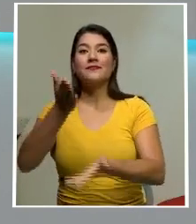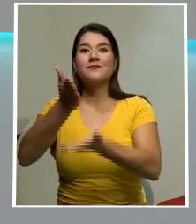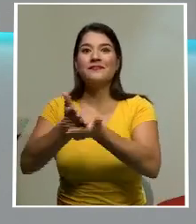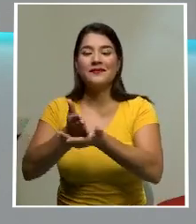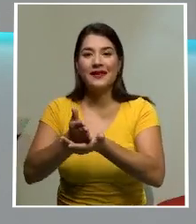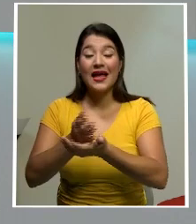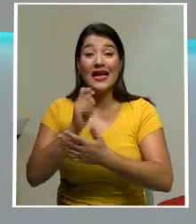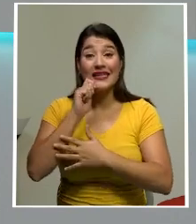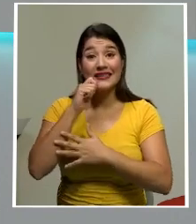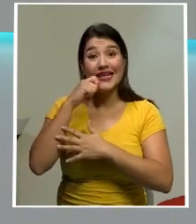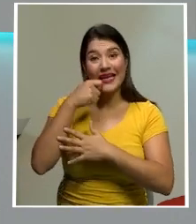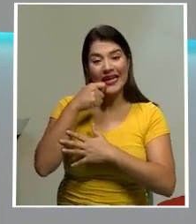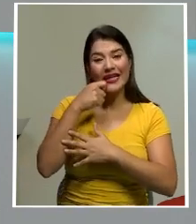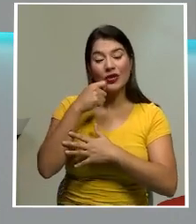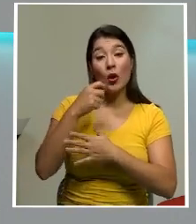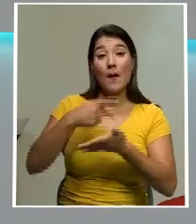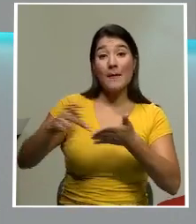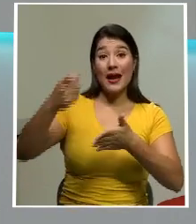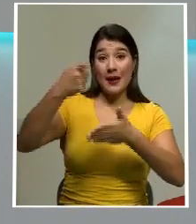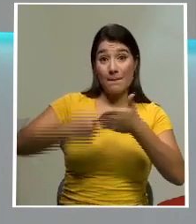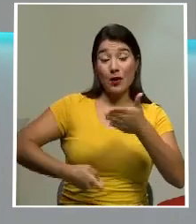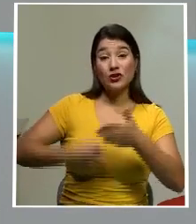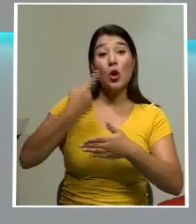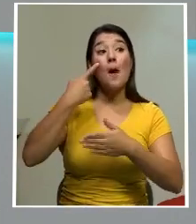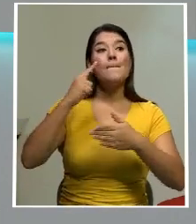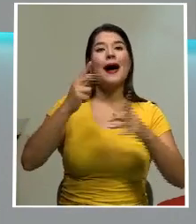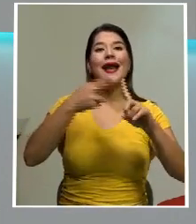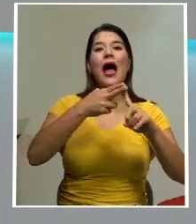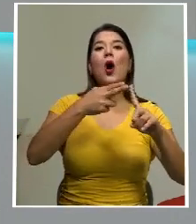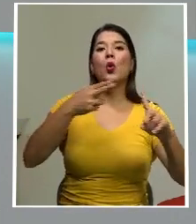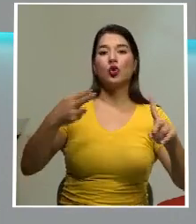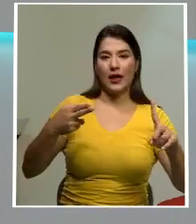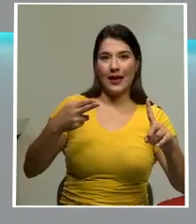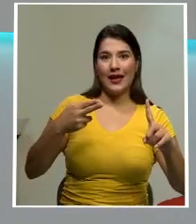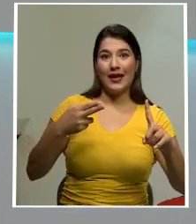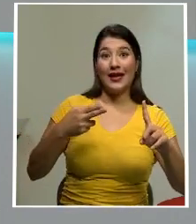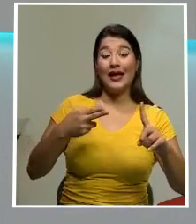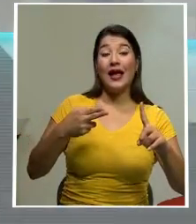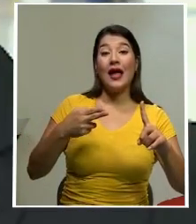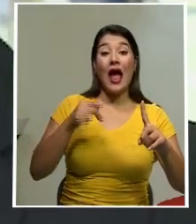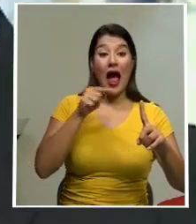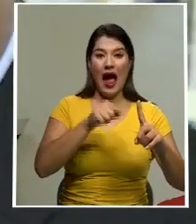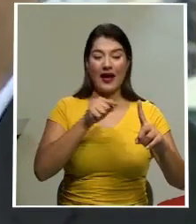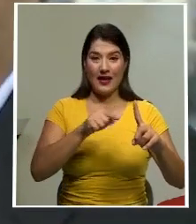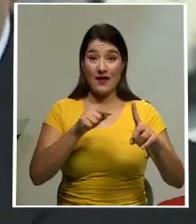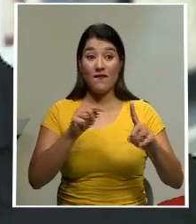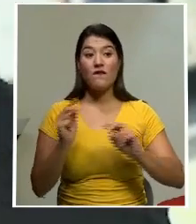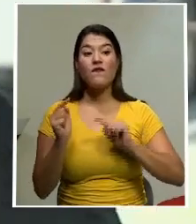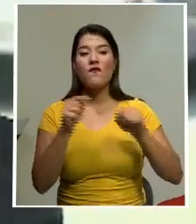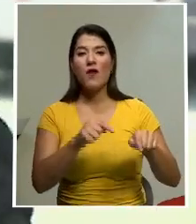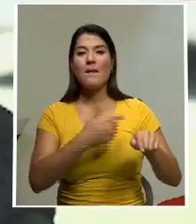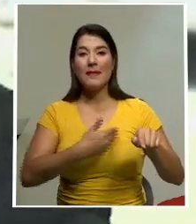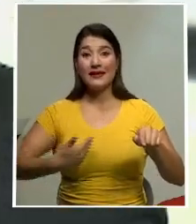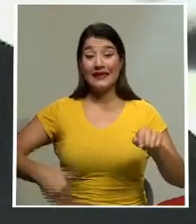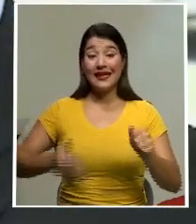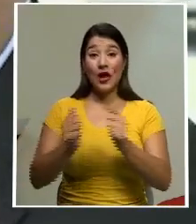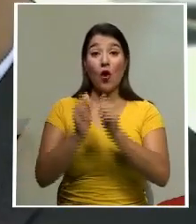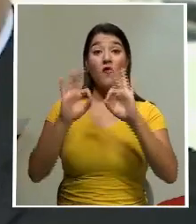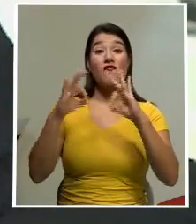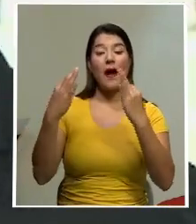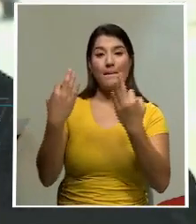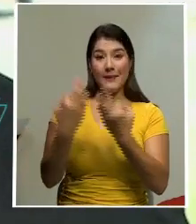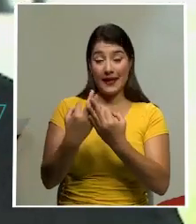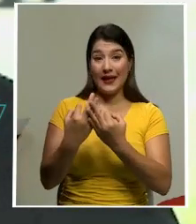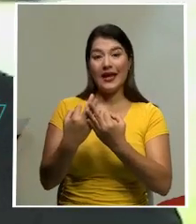hotel y la empresa que realizó el viaje del presidente y su familia a Punta Islita. La acción judicial aprobada por la